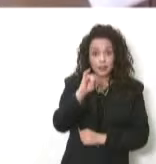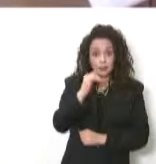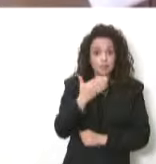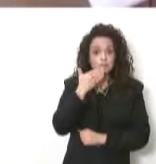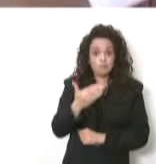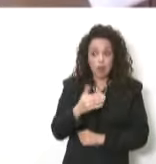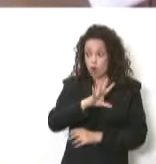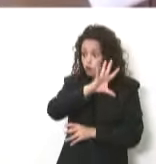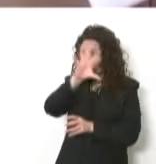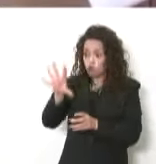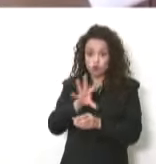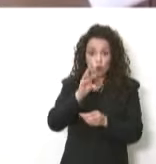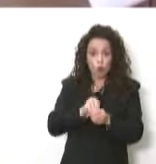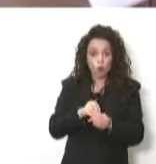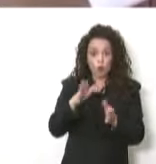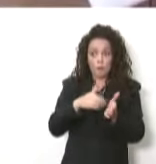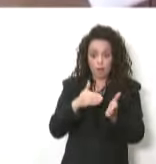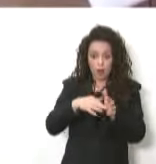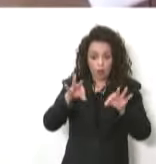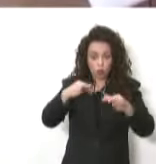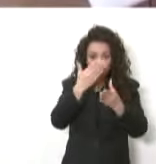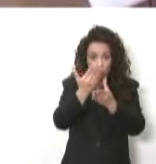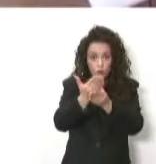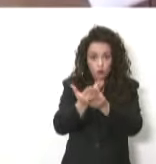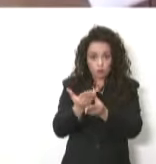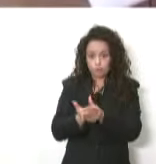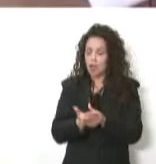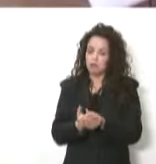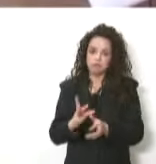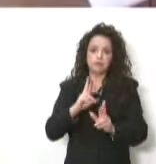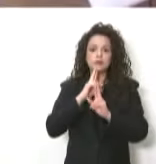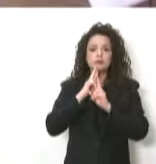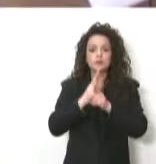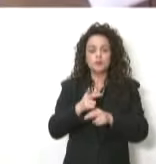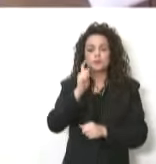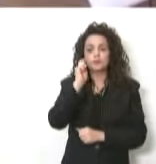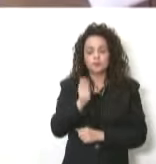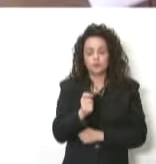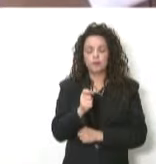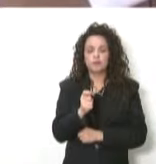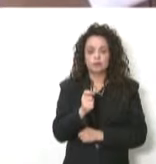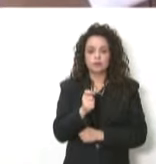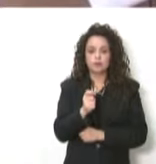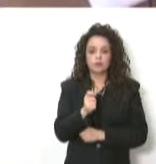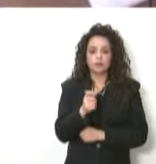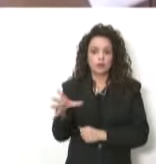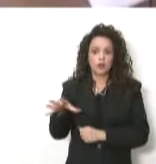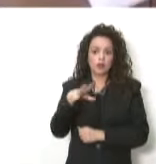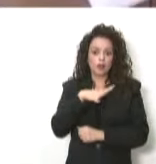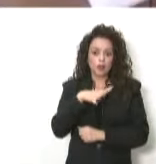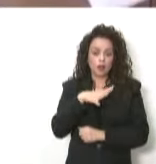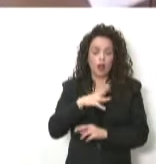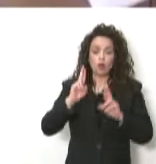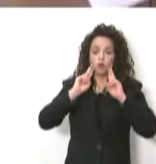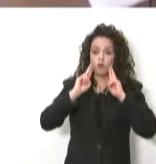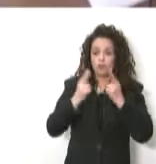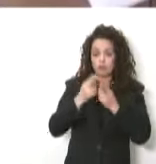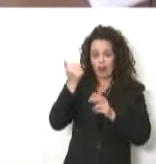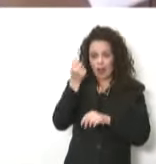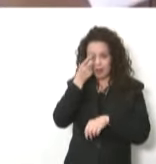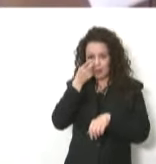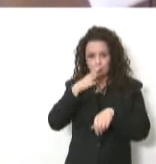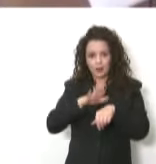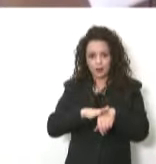los documentos, pues del análisis de la respuesta se advierten comunicados mediante los cuales las unidades